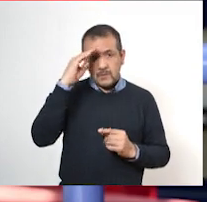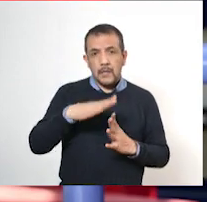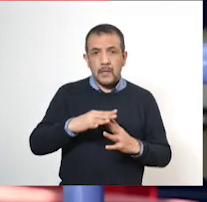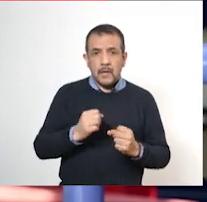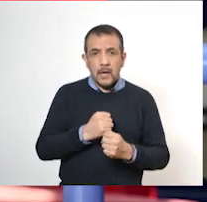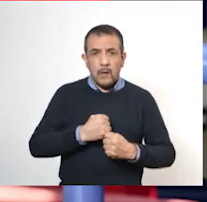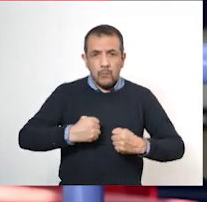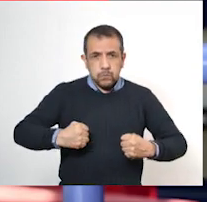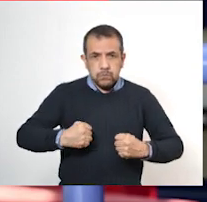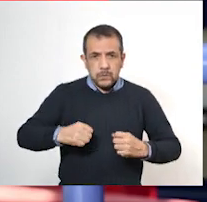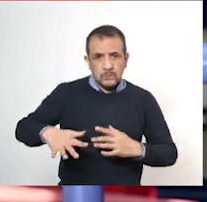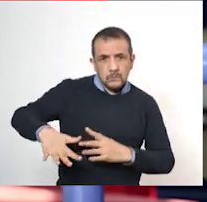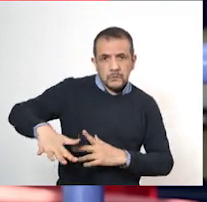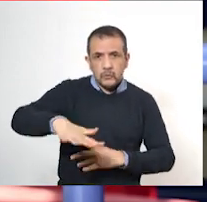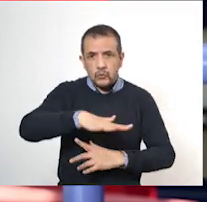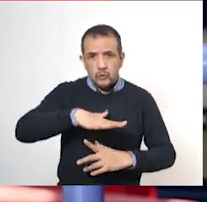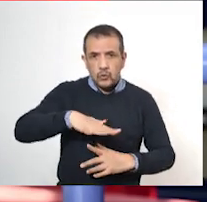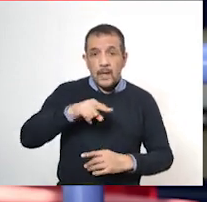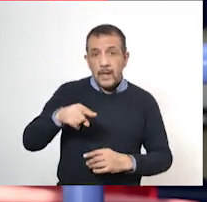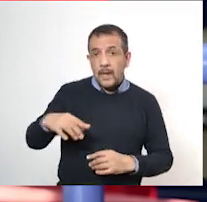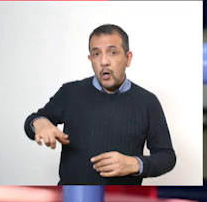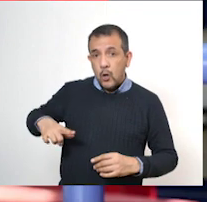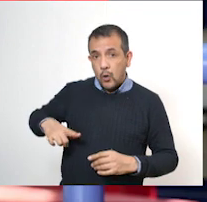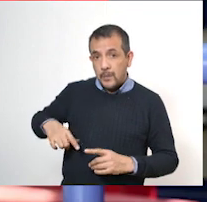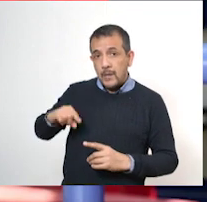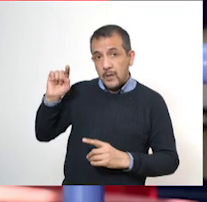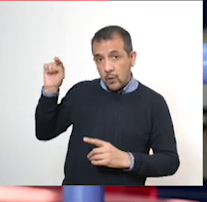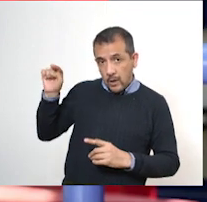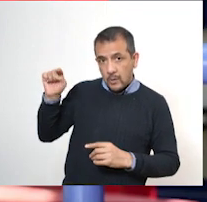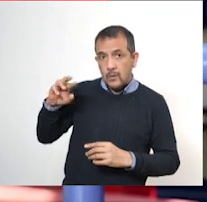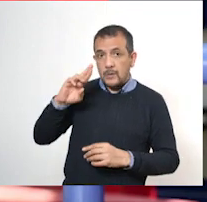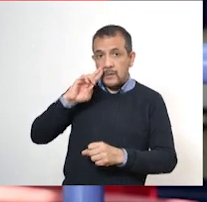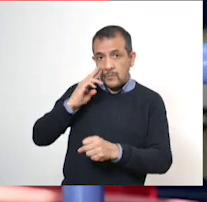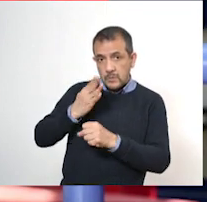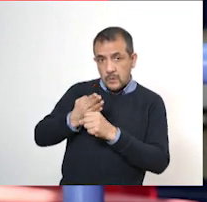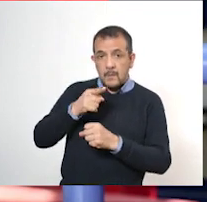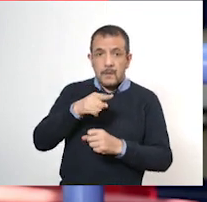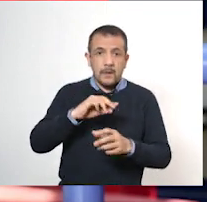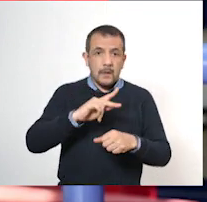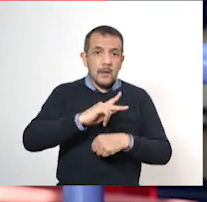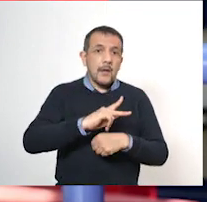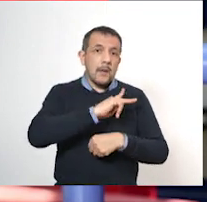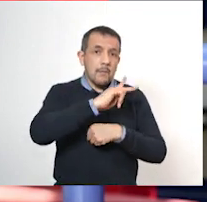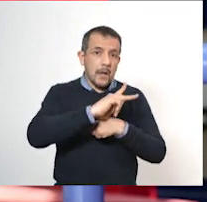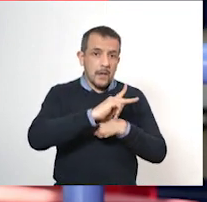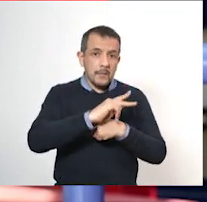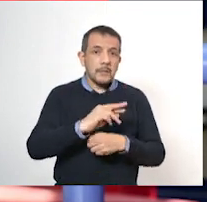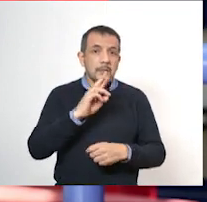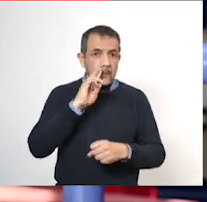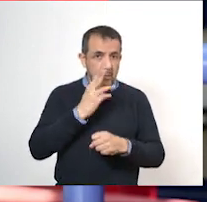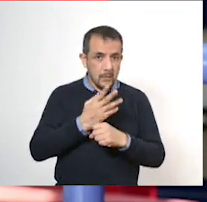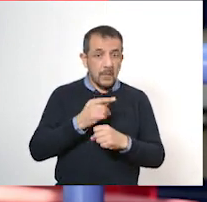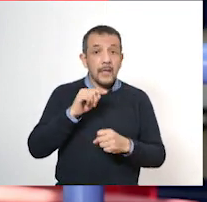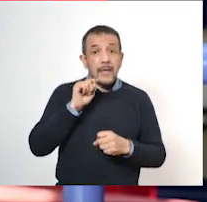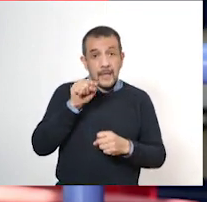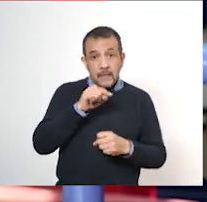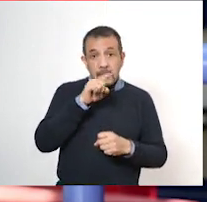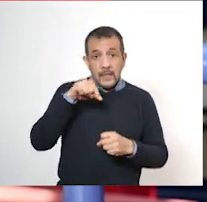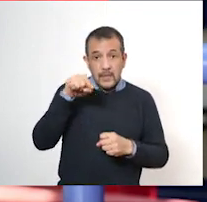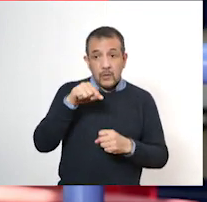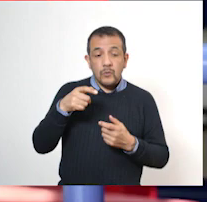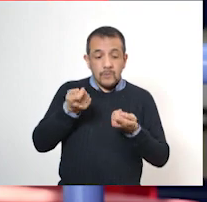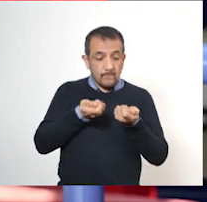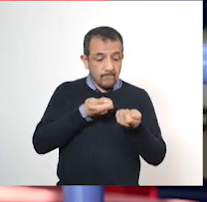ambiente obesogénico es algo que tiene que arreglar el gobierno y el país. ¿Cómo? Regulando, no permitiendo que la